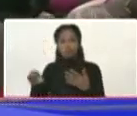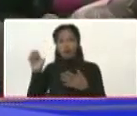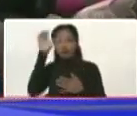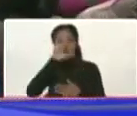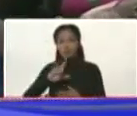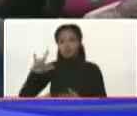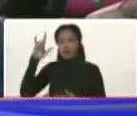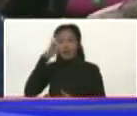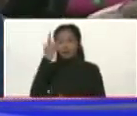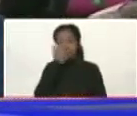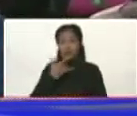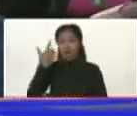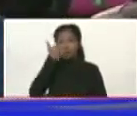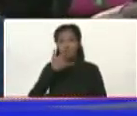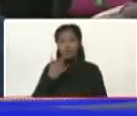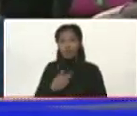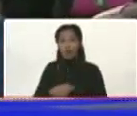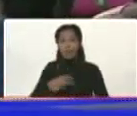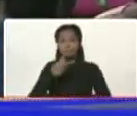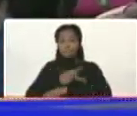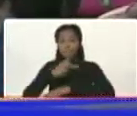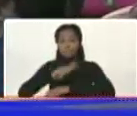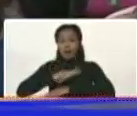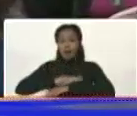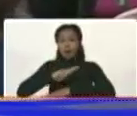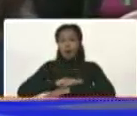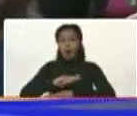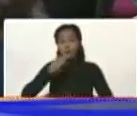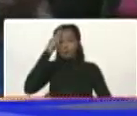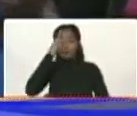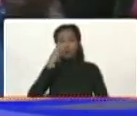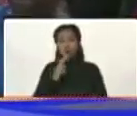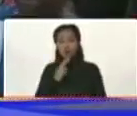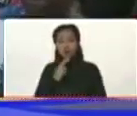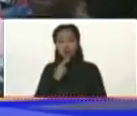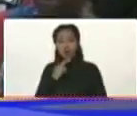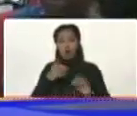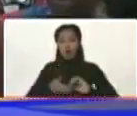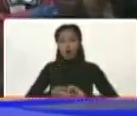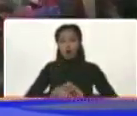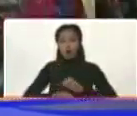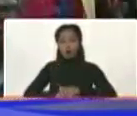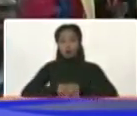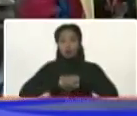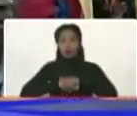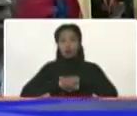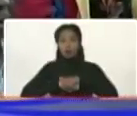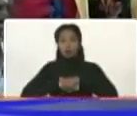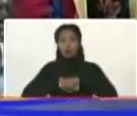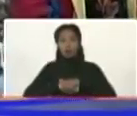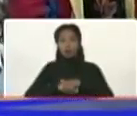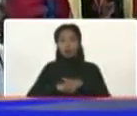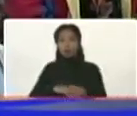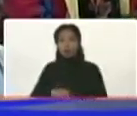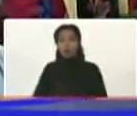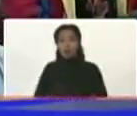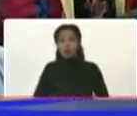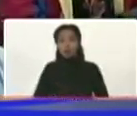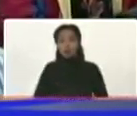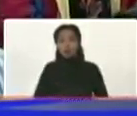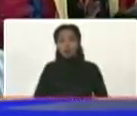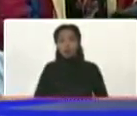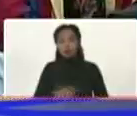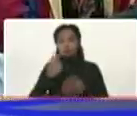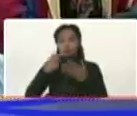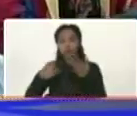Panamá, Paraguay, Puerto Rico, Reino Unido, República del Congo, República Dominicana, San